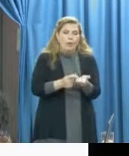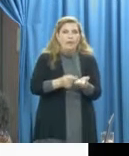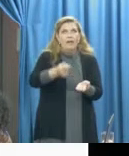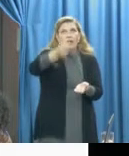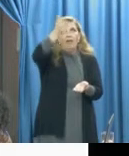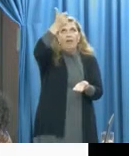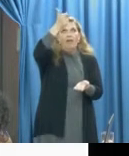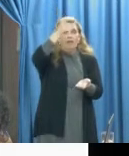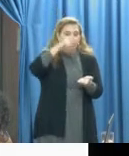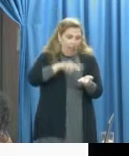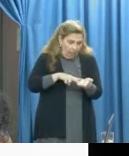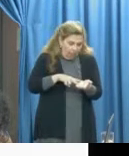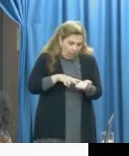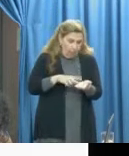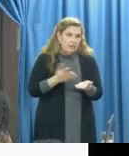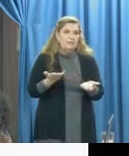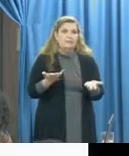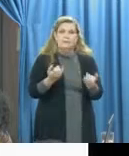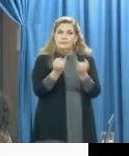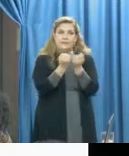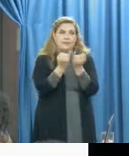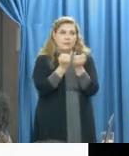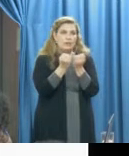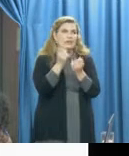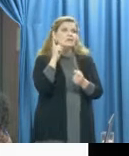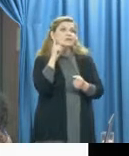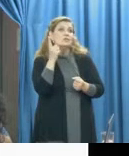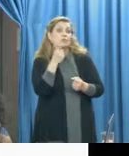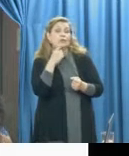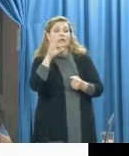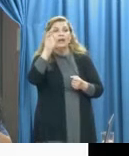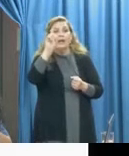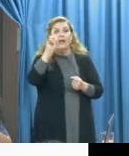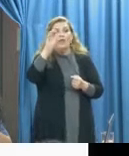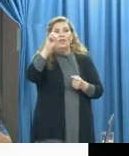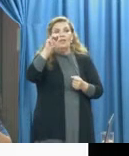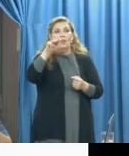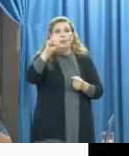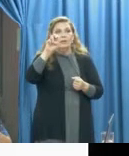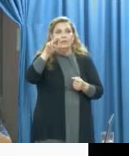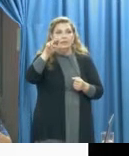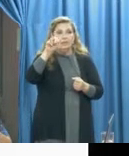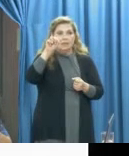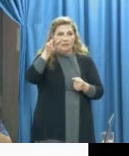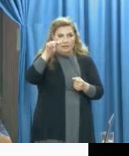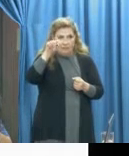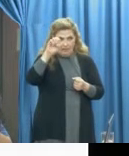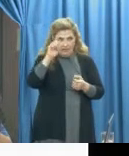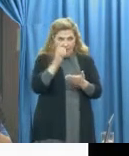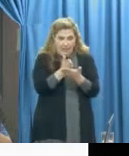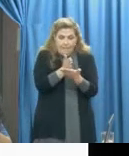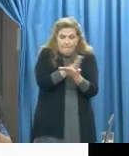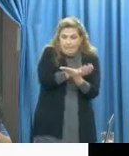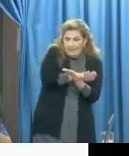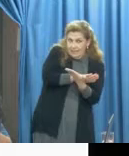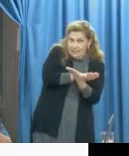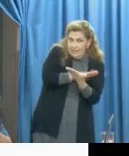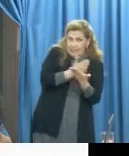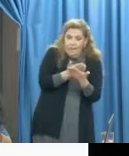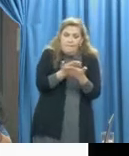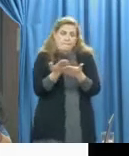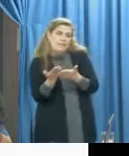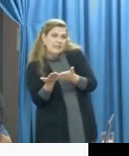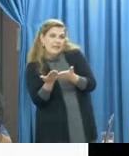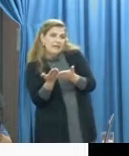En el caso de la sordera dominante, la mitad de probabilidad de que nazcan sordos y la mitad